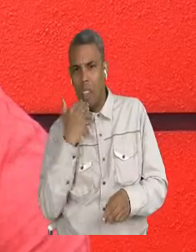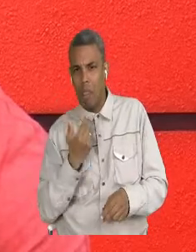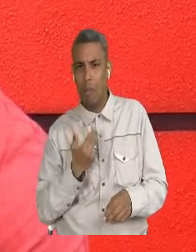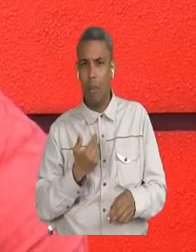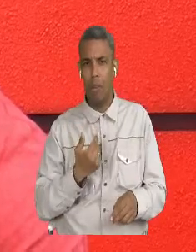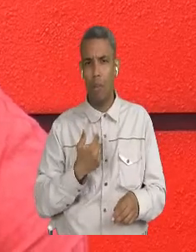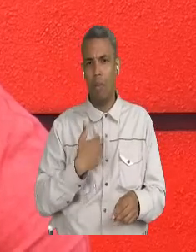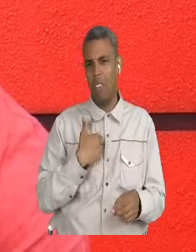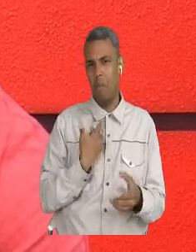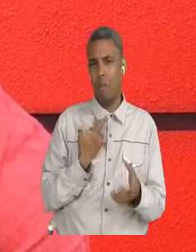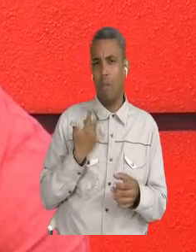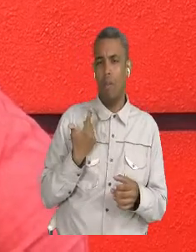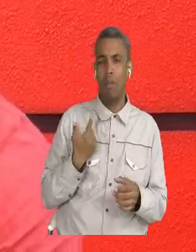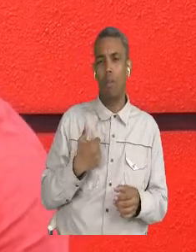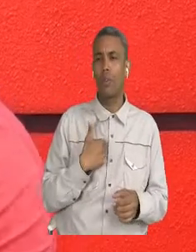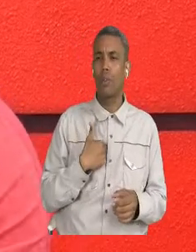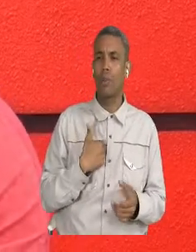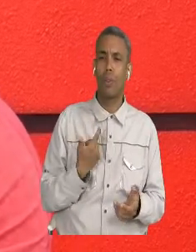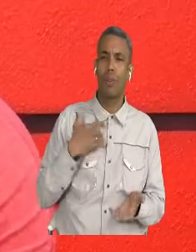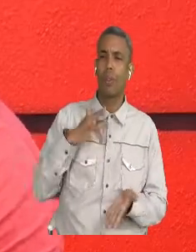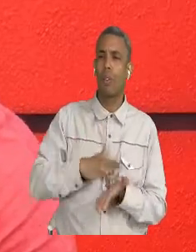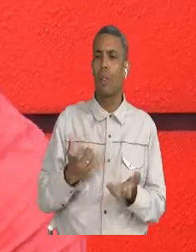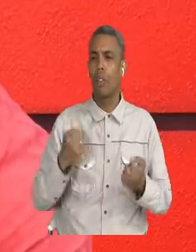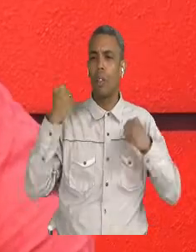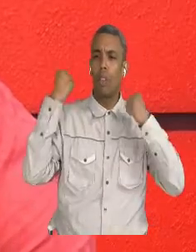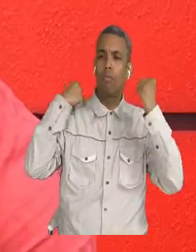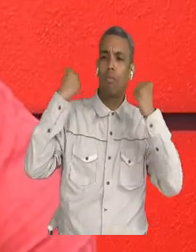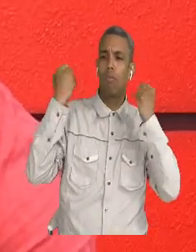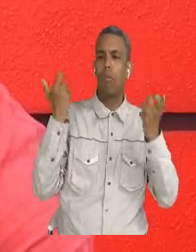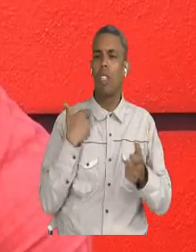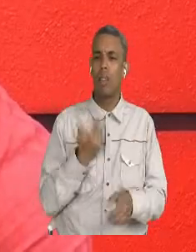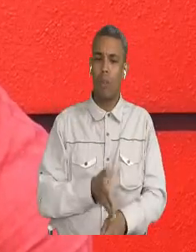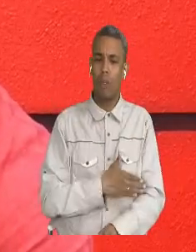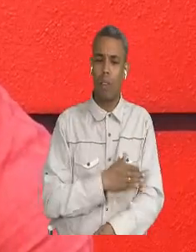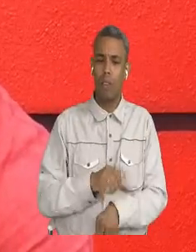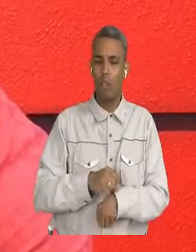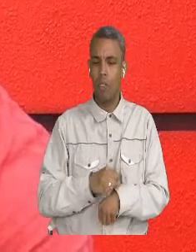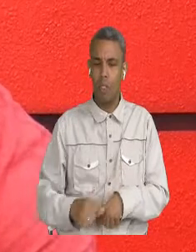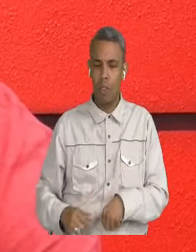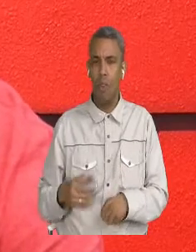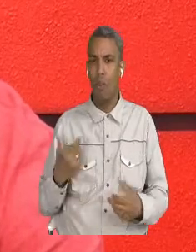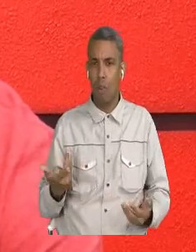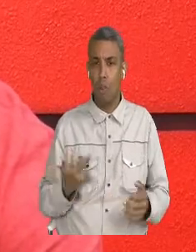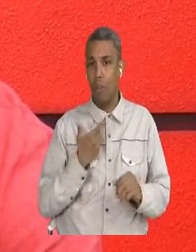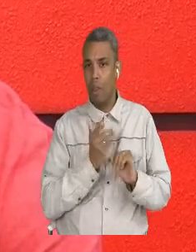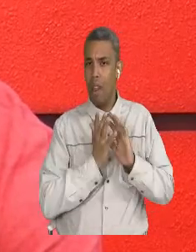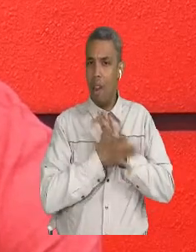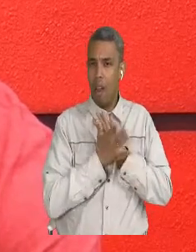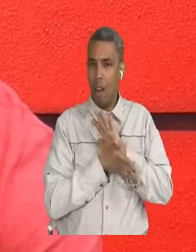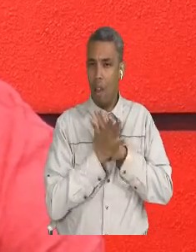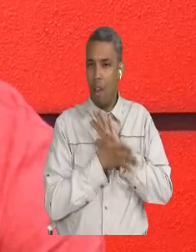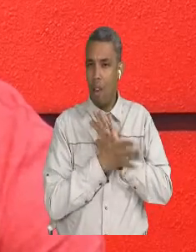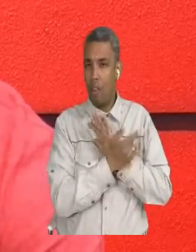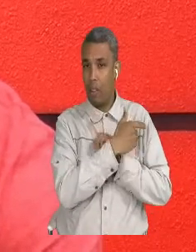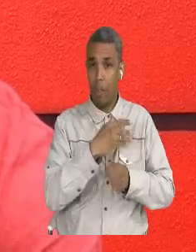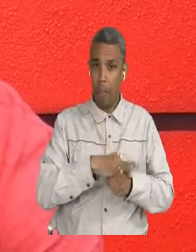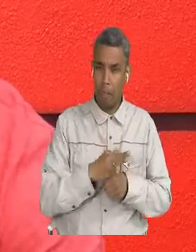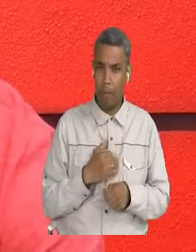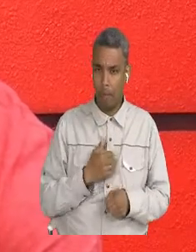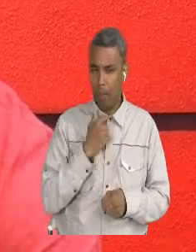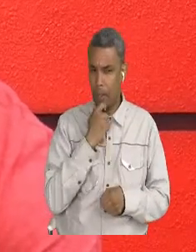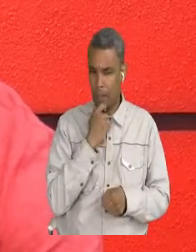en el programa. Y ahí en adelante, pues prácticamente él a nosotros nos da un formato al cual tenemos que tenerle